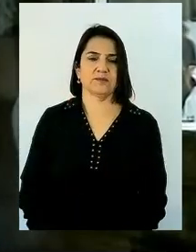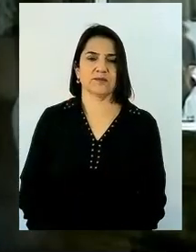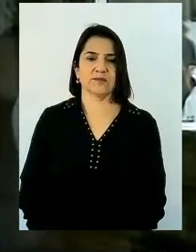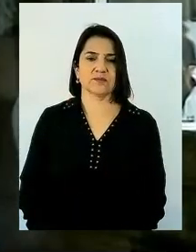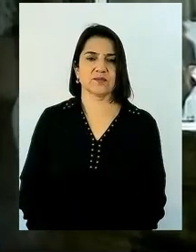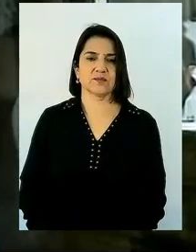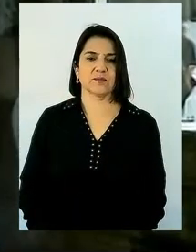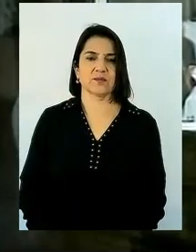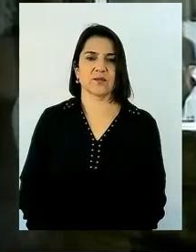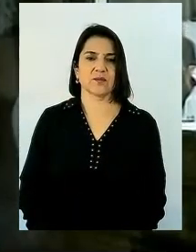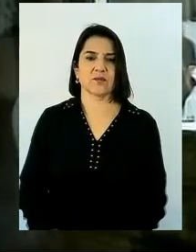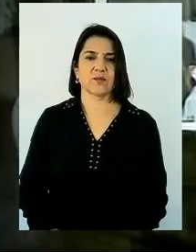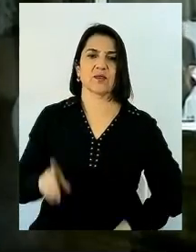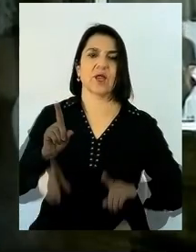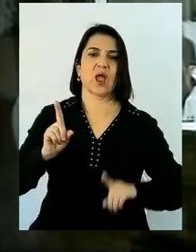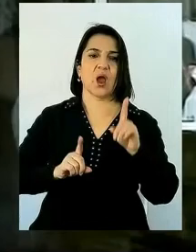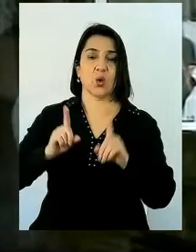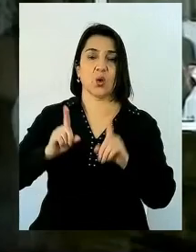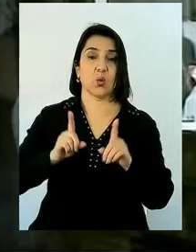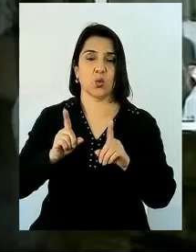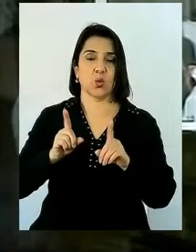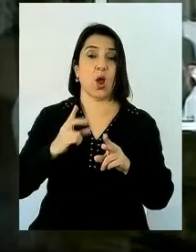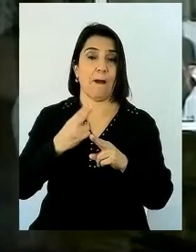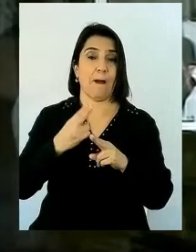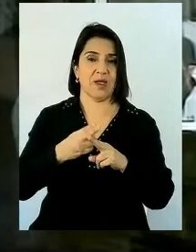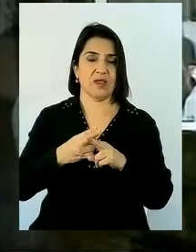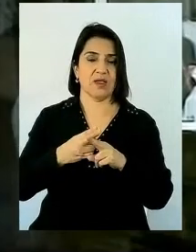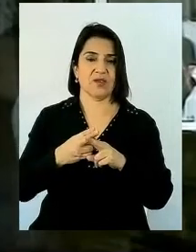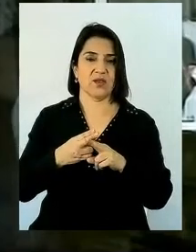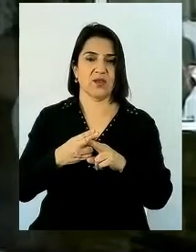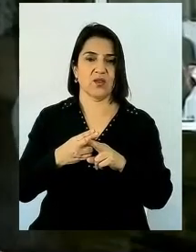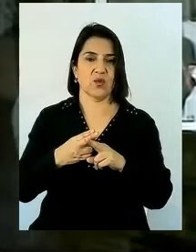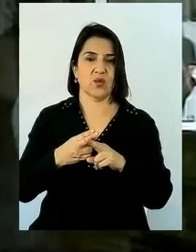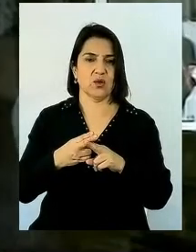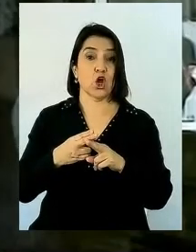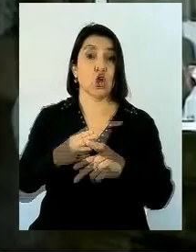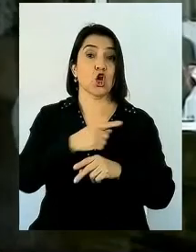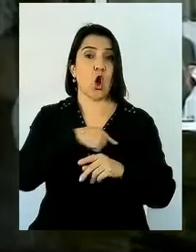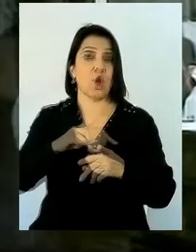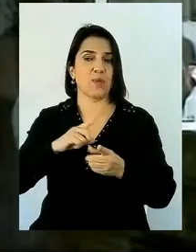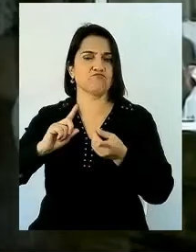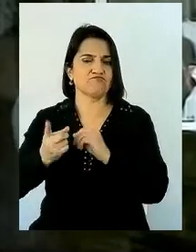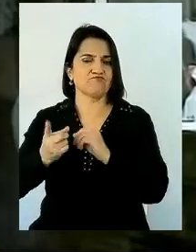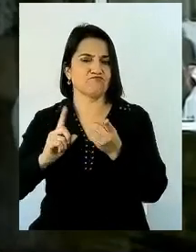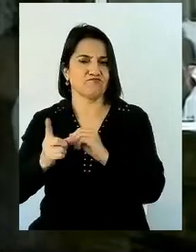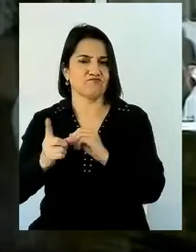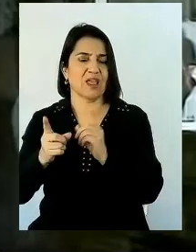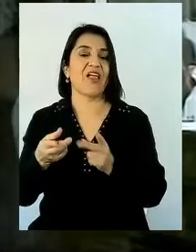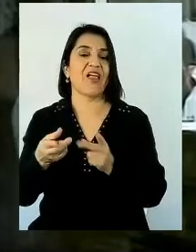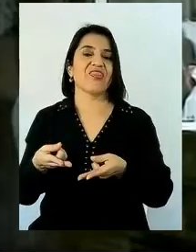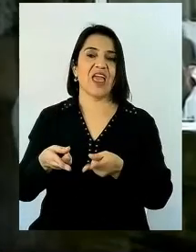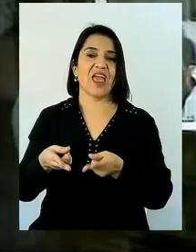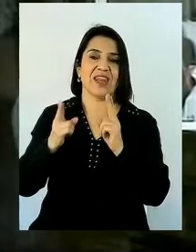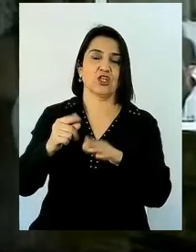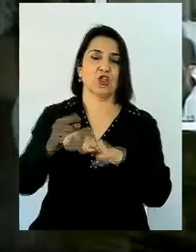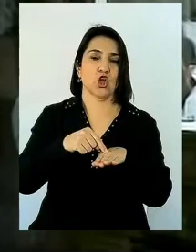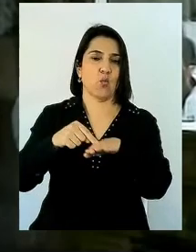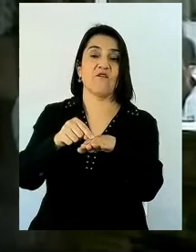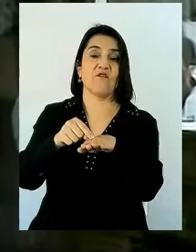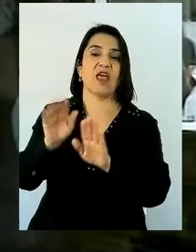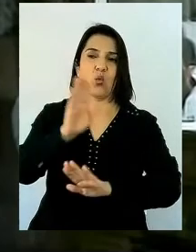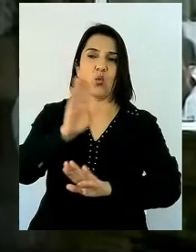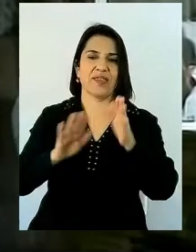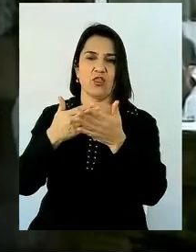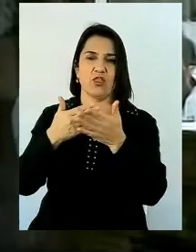algunos apellidos que va teniendo a través del derecho de la movilidad justa o sustentable y segura que se